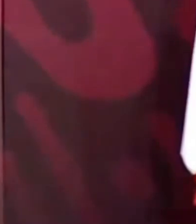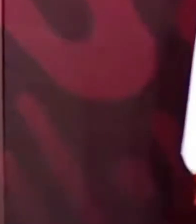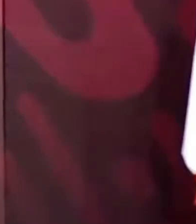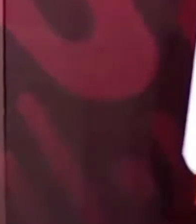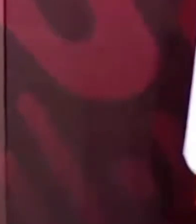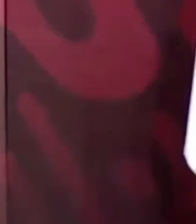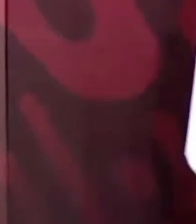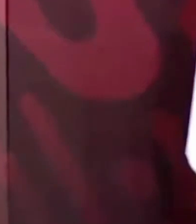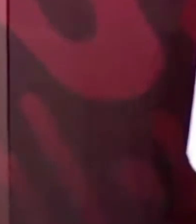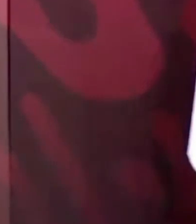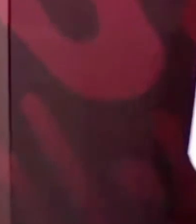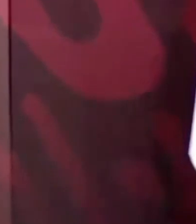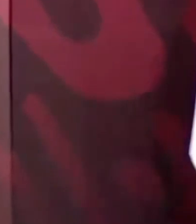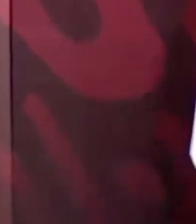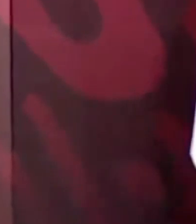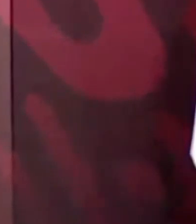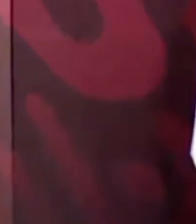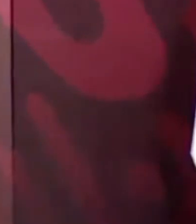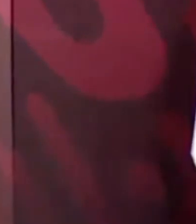el jefe ayudante,